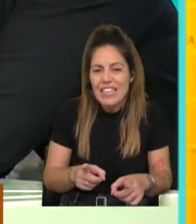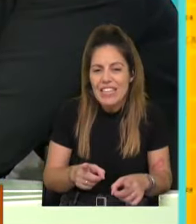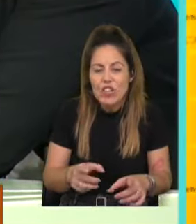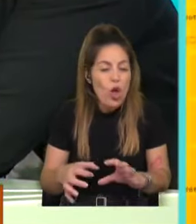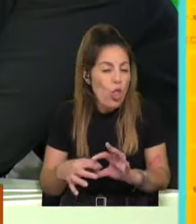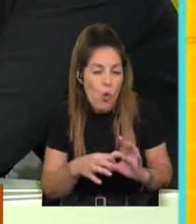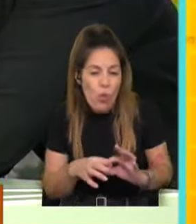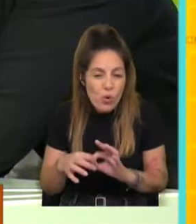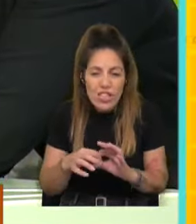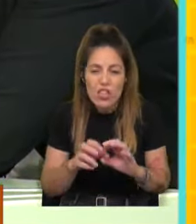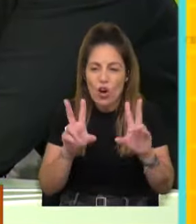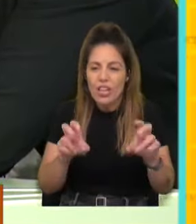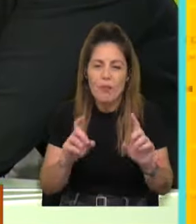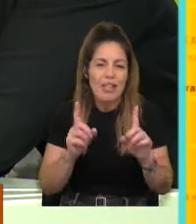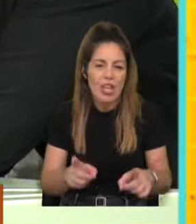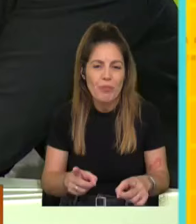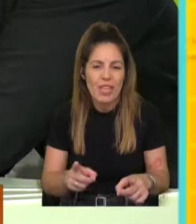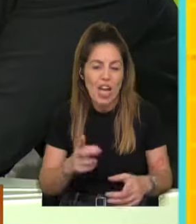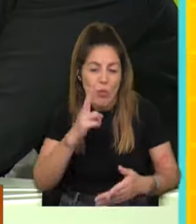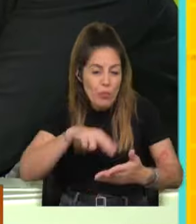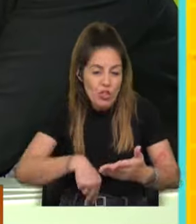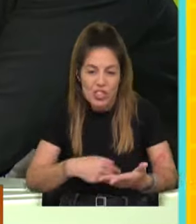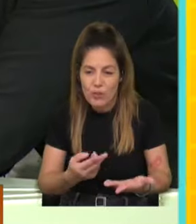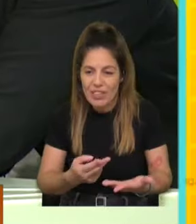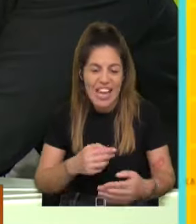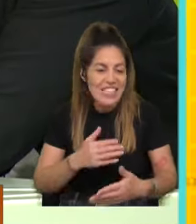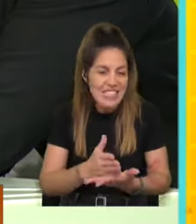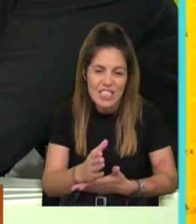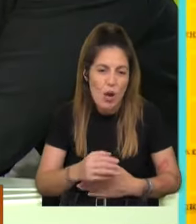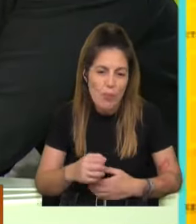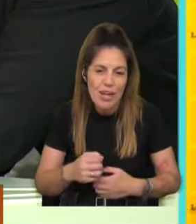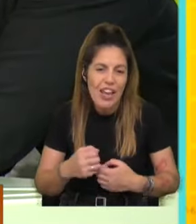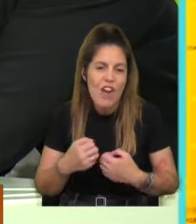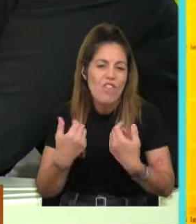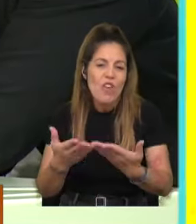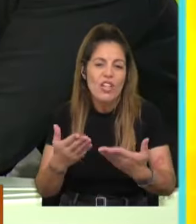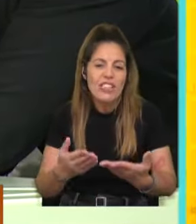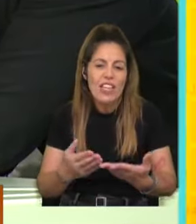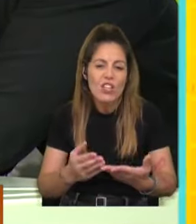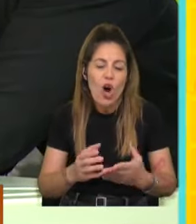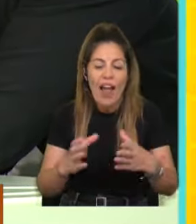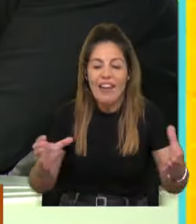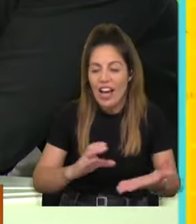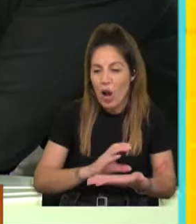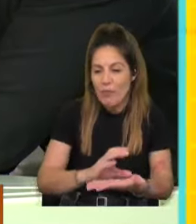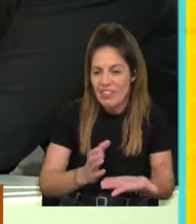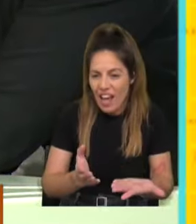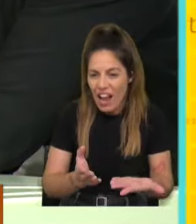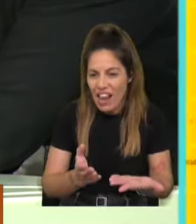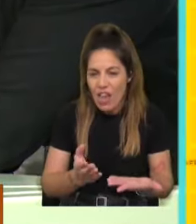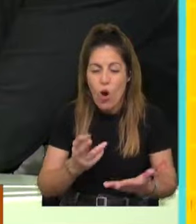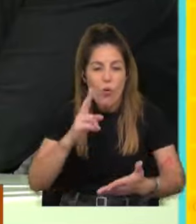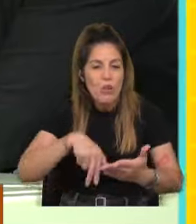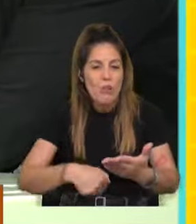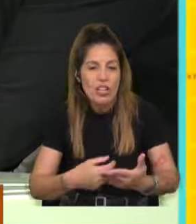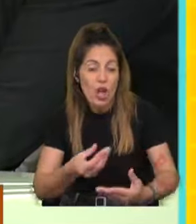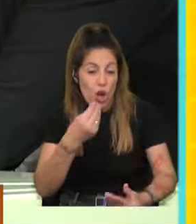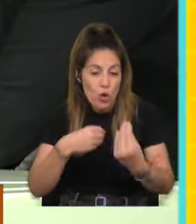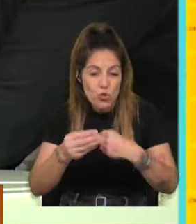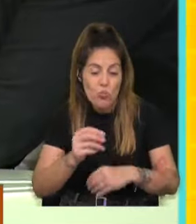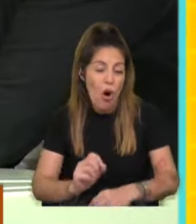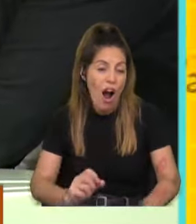mano con la cuestión también de de que impositivamente estamos constantemente favoreciendo al Gran capital o sea estamos hablando de que Uruguay tiene un impuesto al consumo altísimo